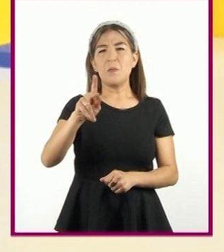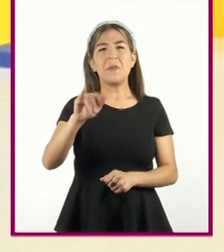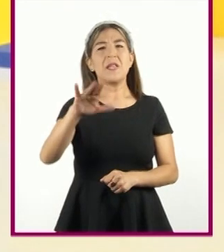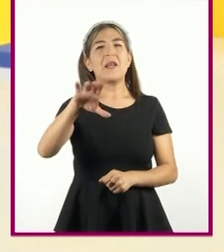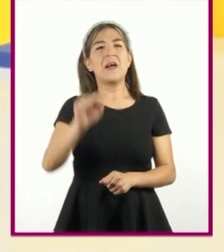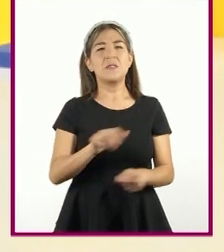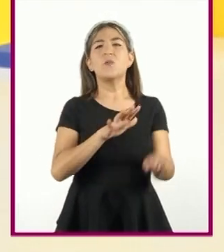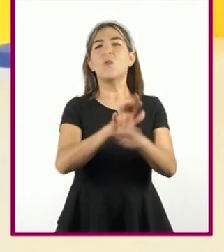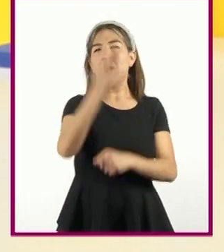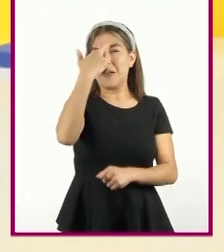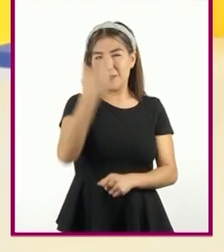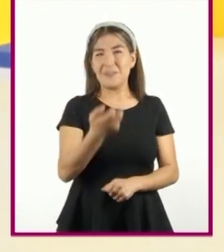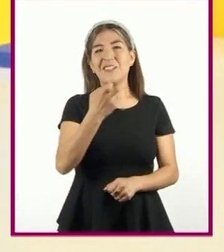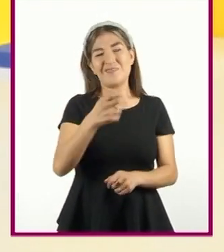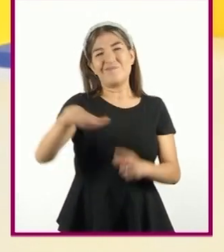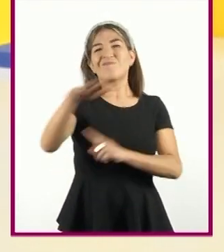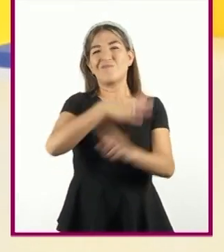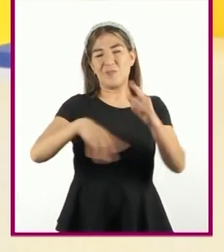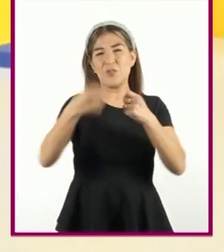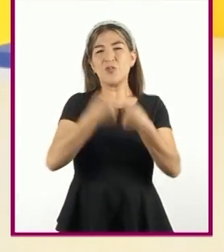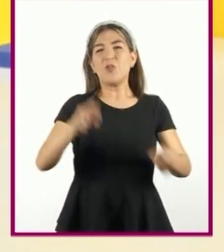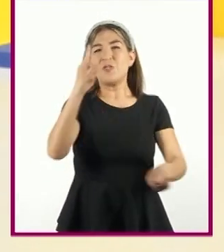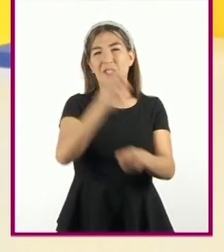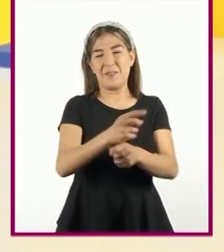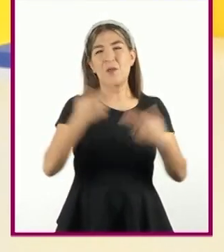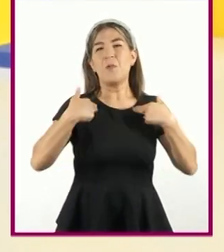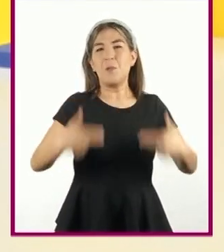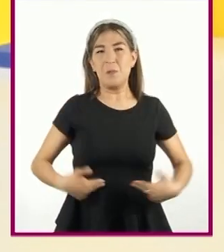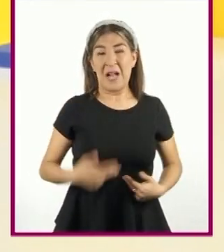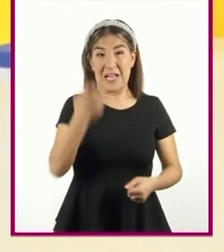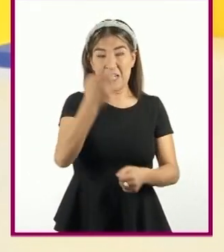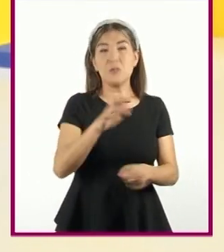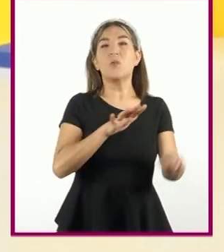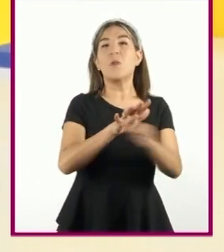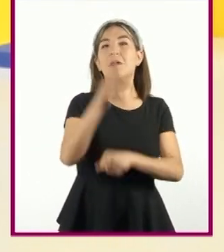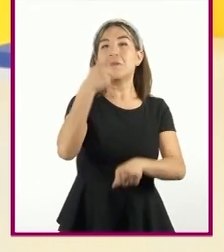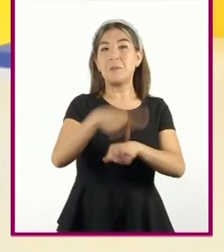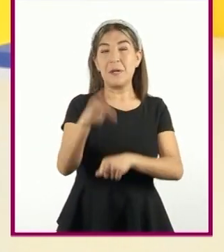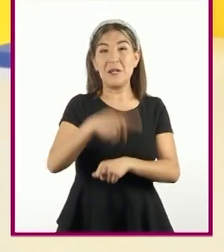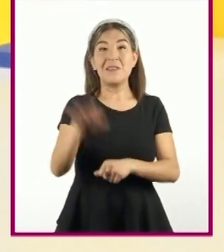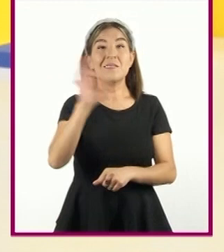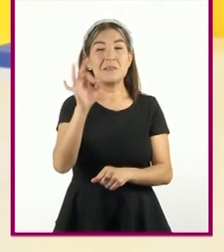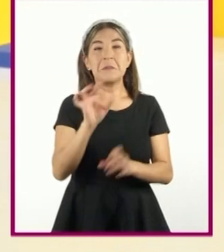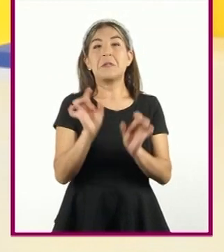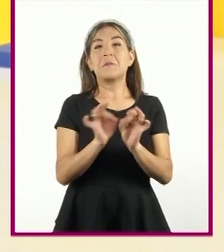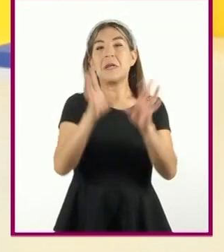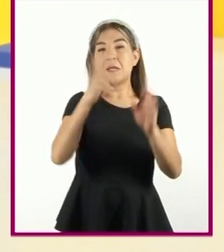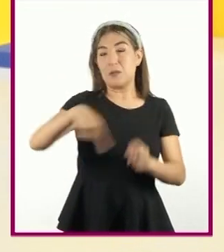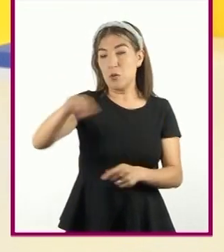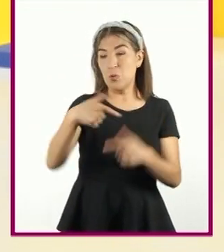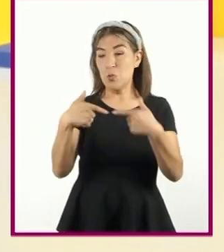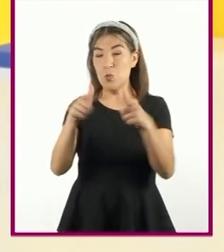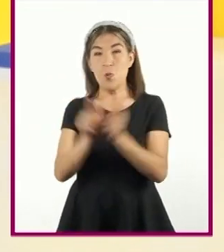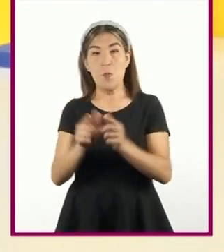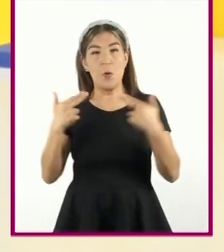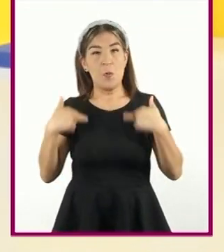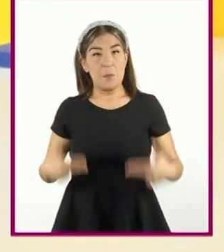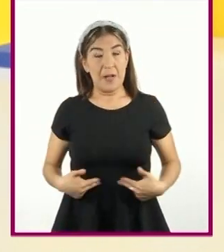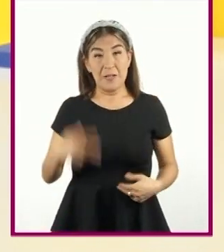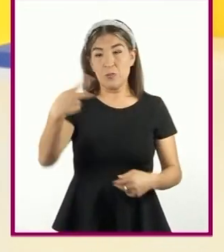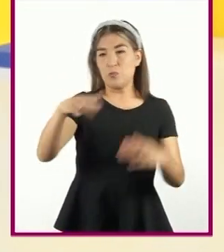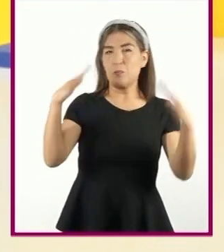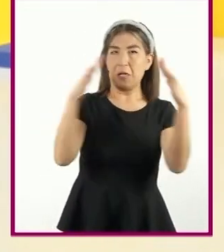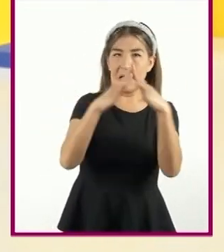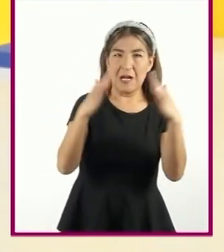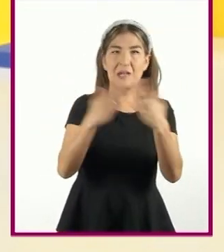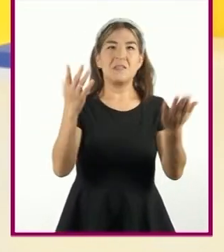causadas por las sociedades humanas. Un riesgo es el posible daño que puede ocurrir a los grupos humanos, a sus bienes